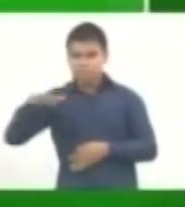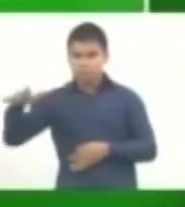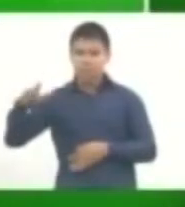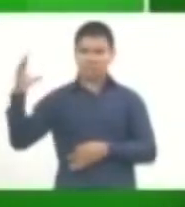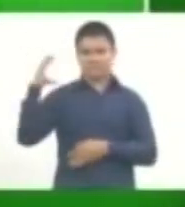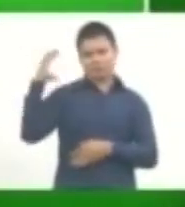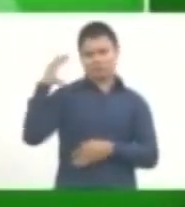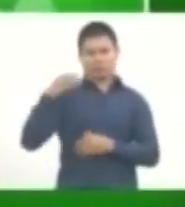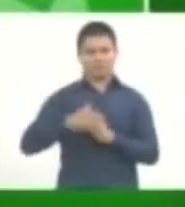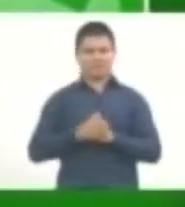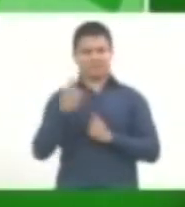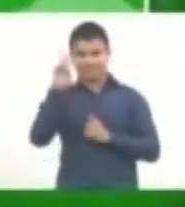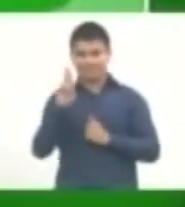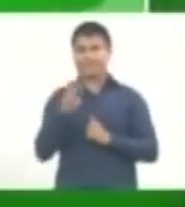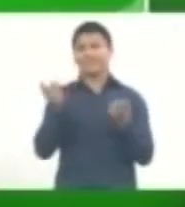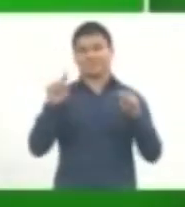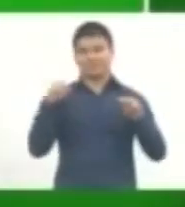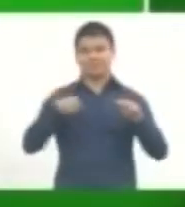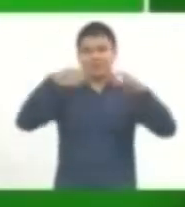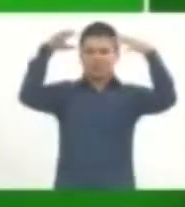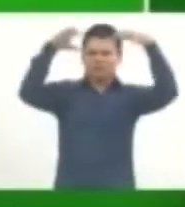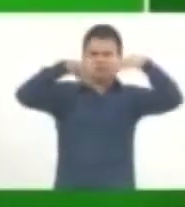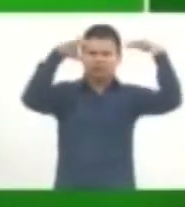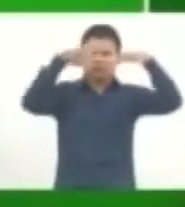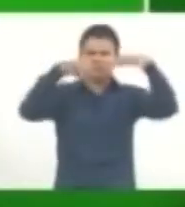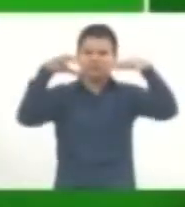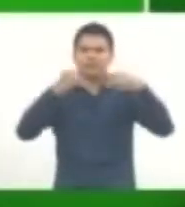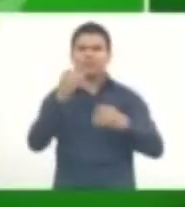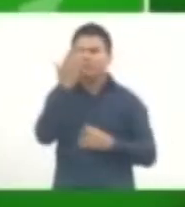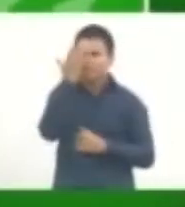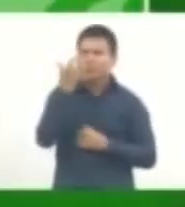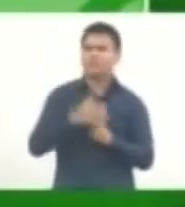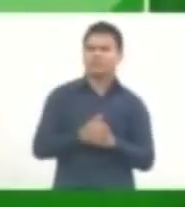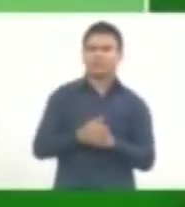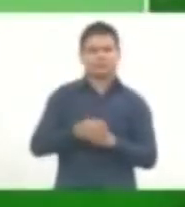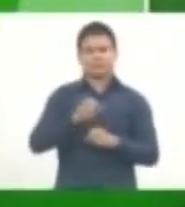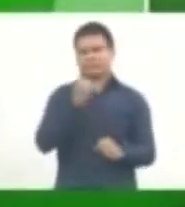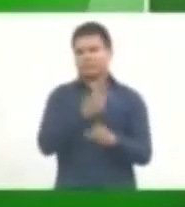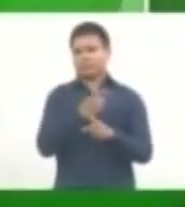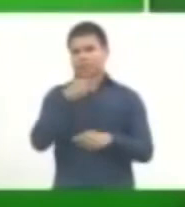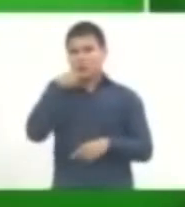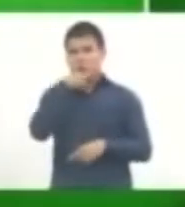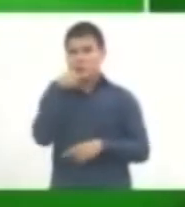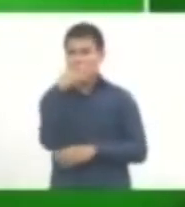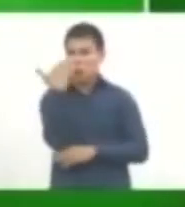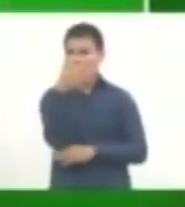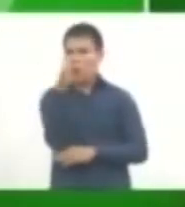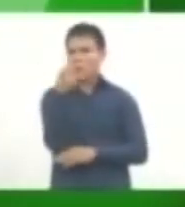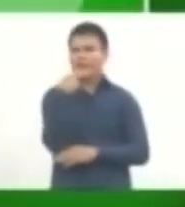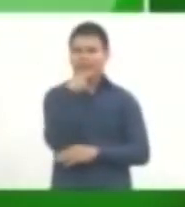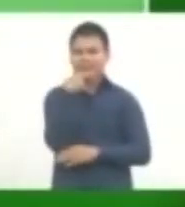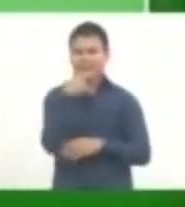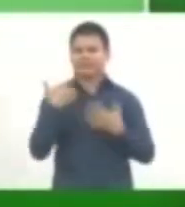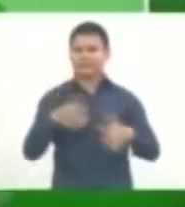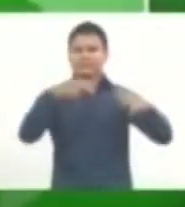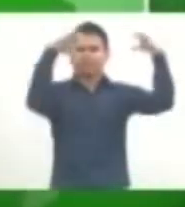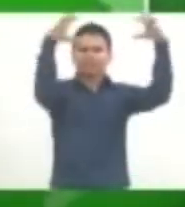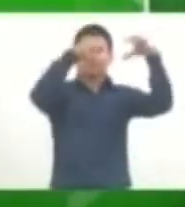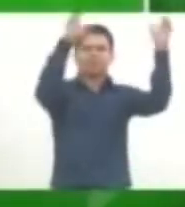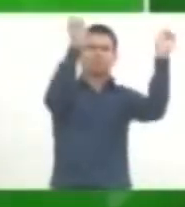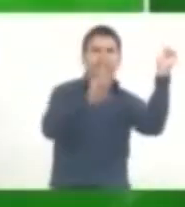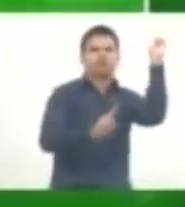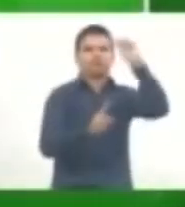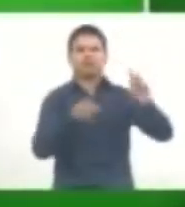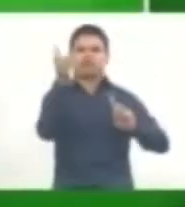Podrían estar en alto riesgo, pues de acuerdo a las precipitaciones que se puedan presentar si no